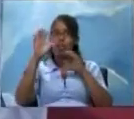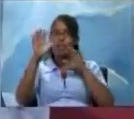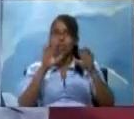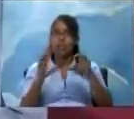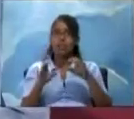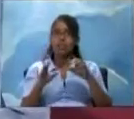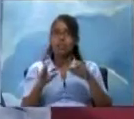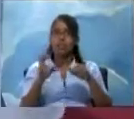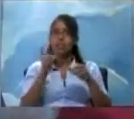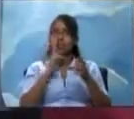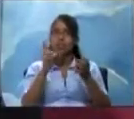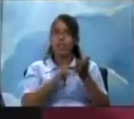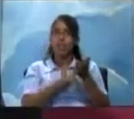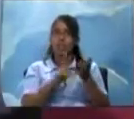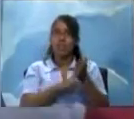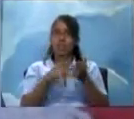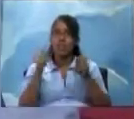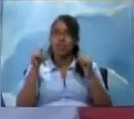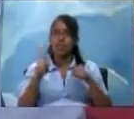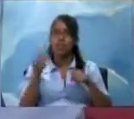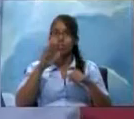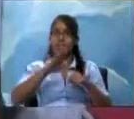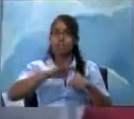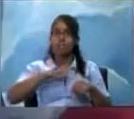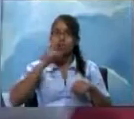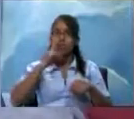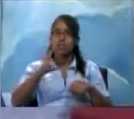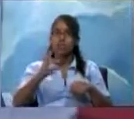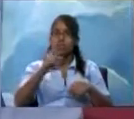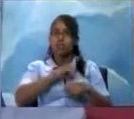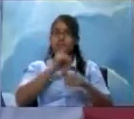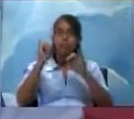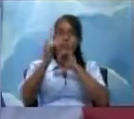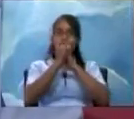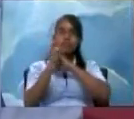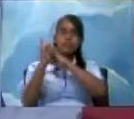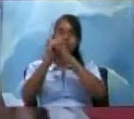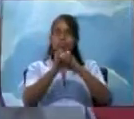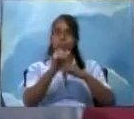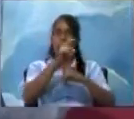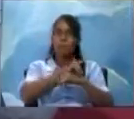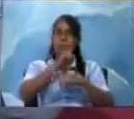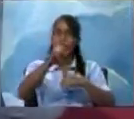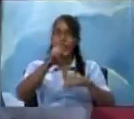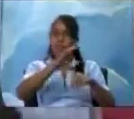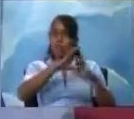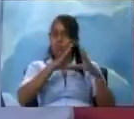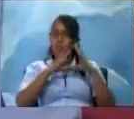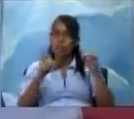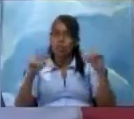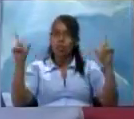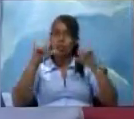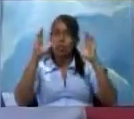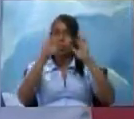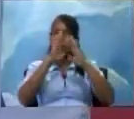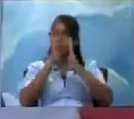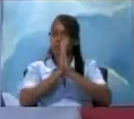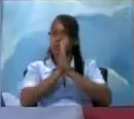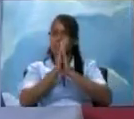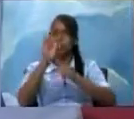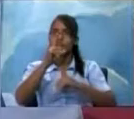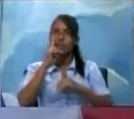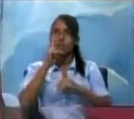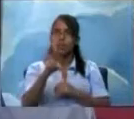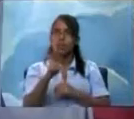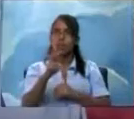toda la nación. De verdad que hoy está pudiendo mirar a través de estas cámaras, a través de todos los matutinos que se están